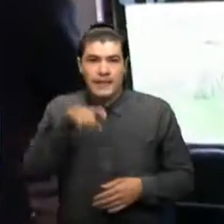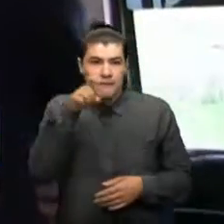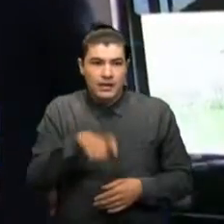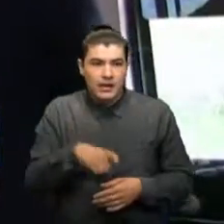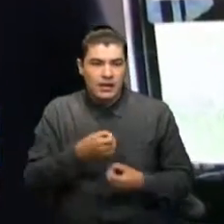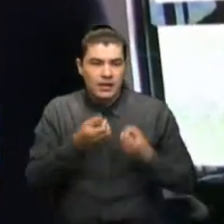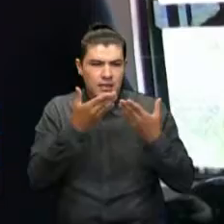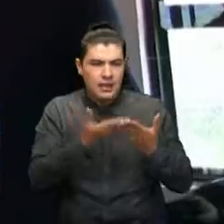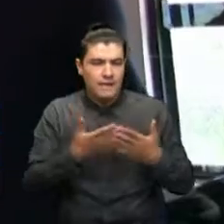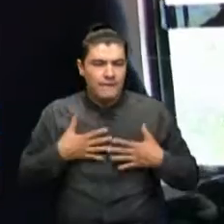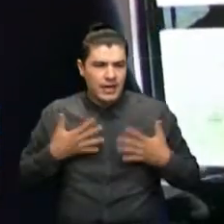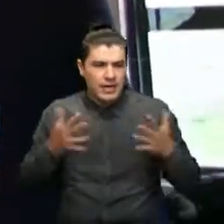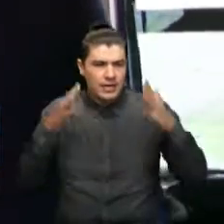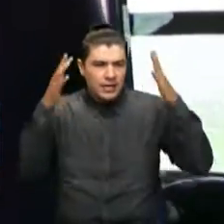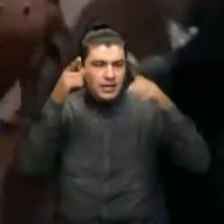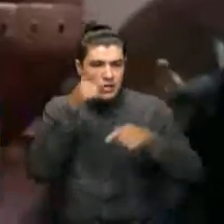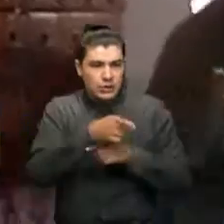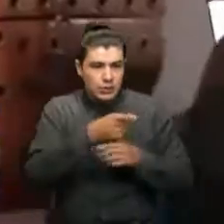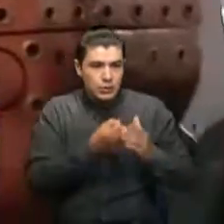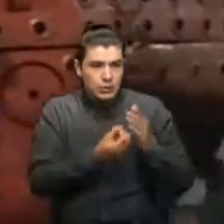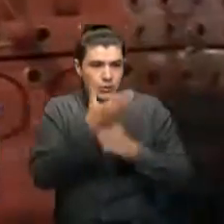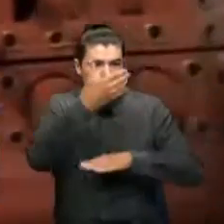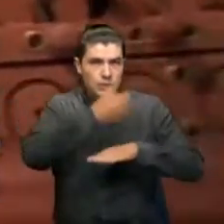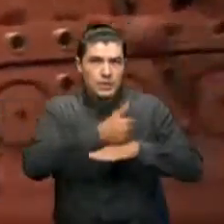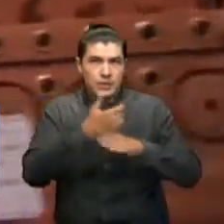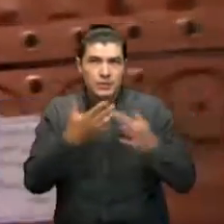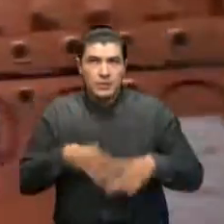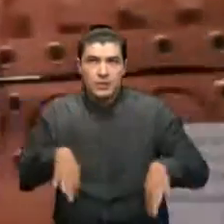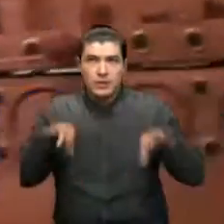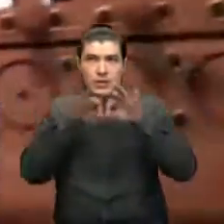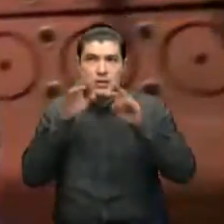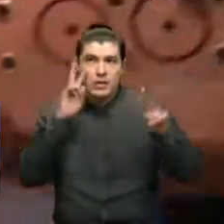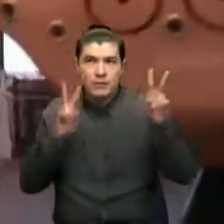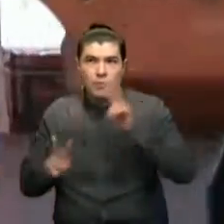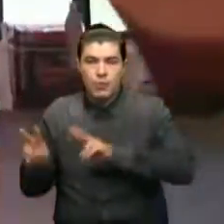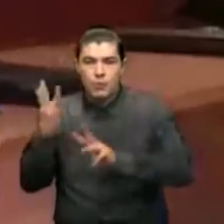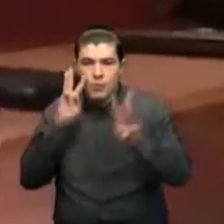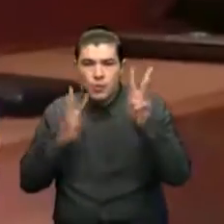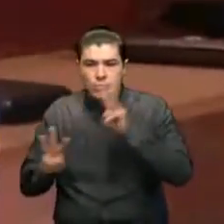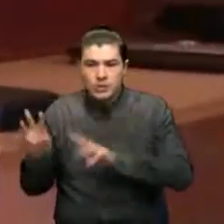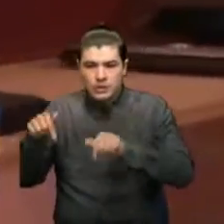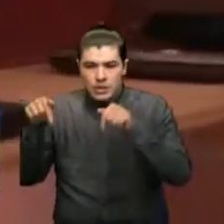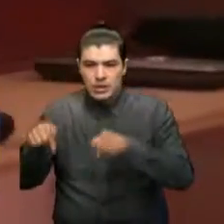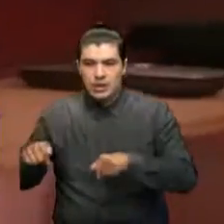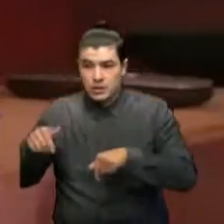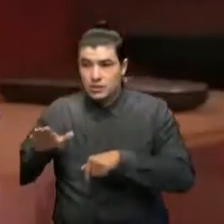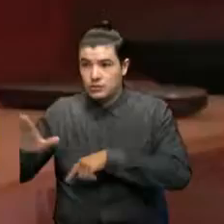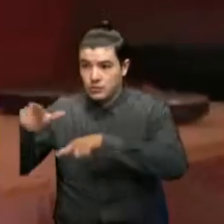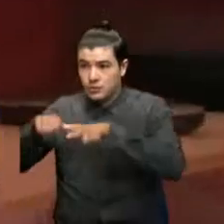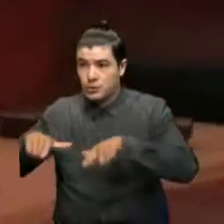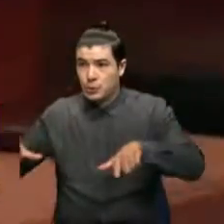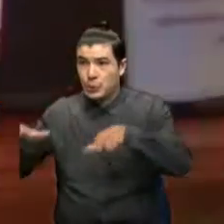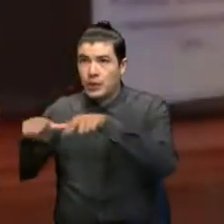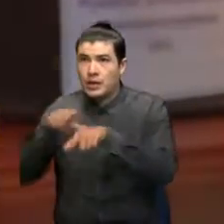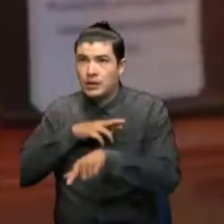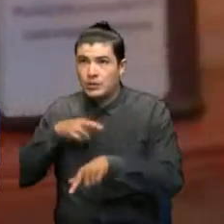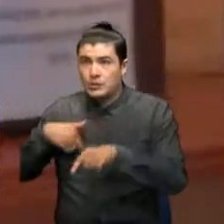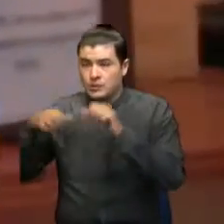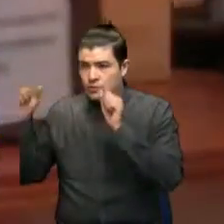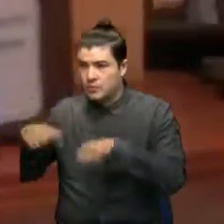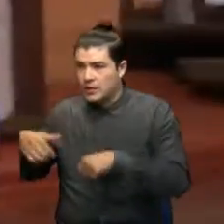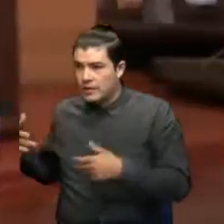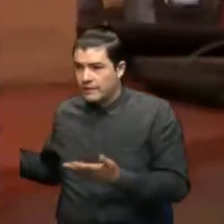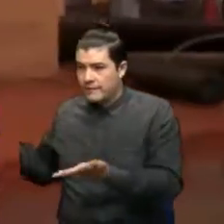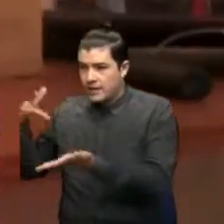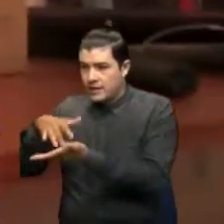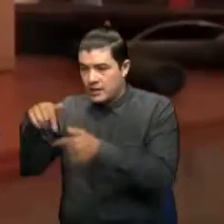felicitarlo por la creación de este importante museo para Moniquirá. Un sitio donde podemos venir a recordar